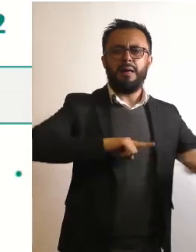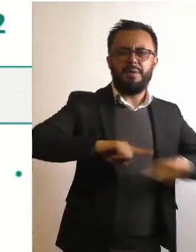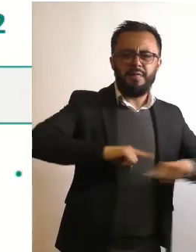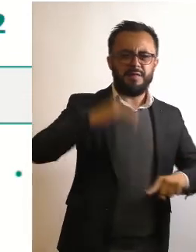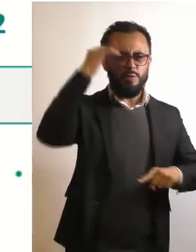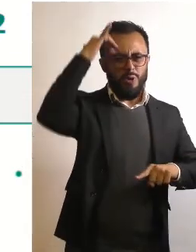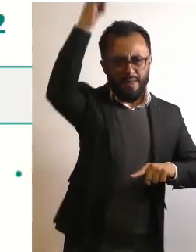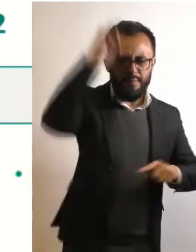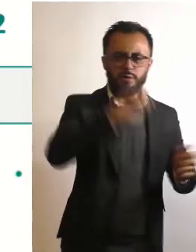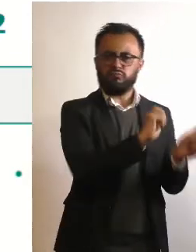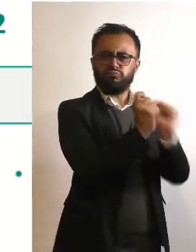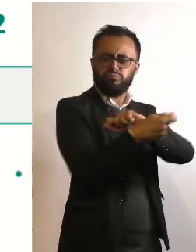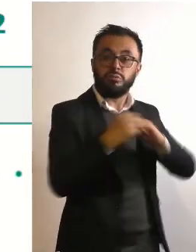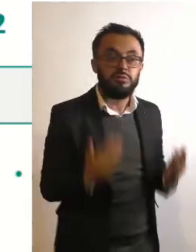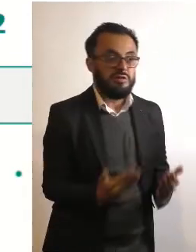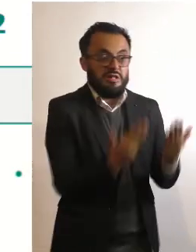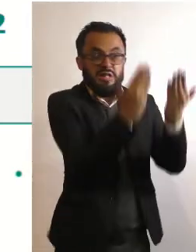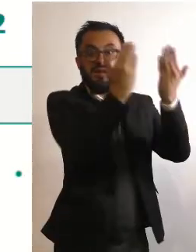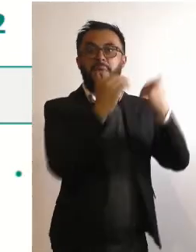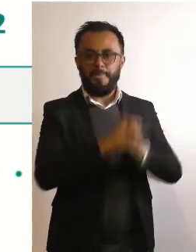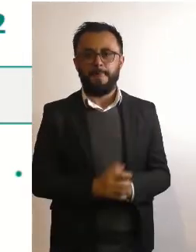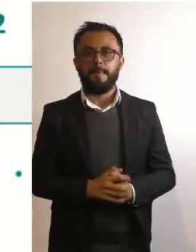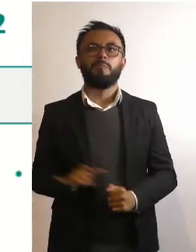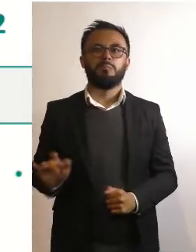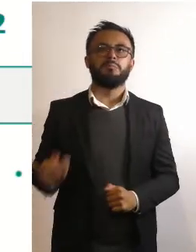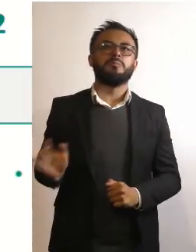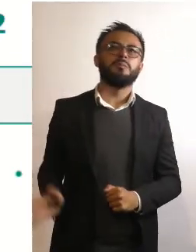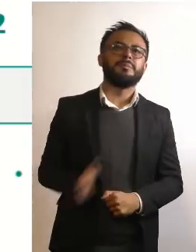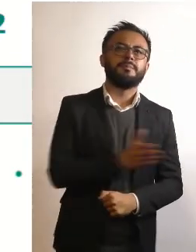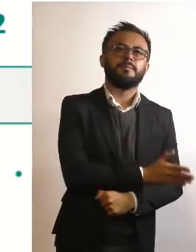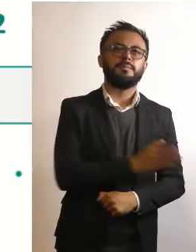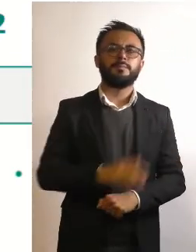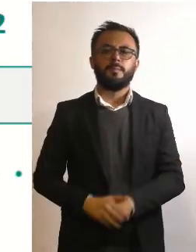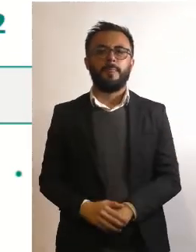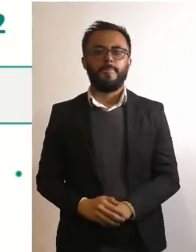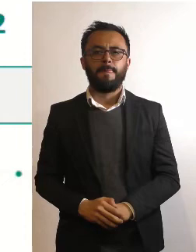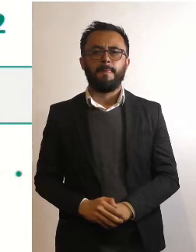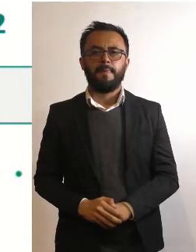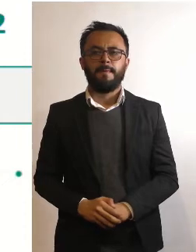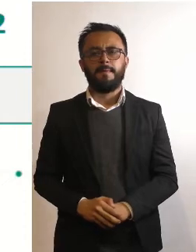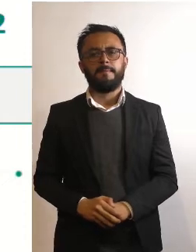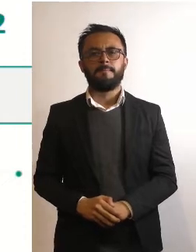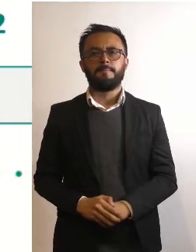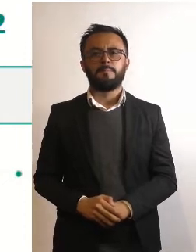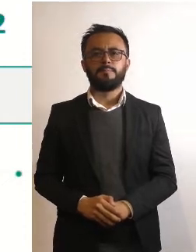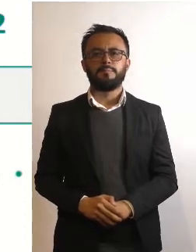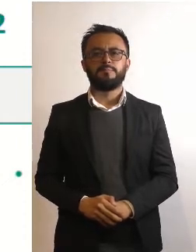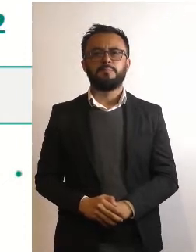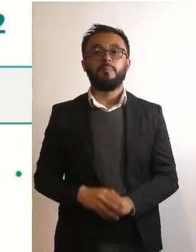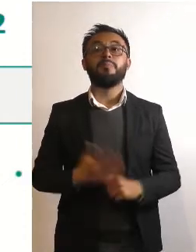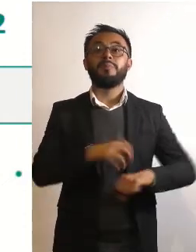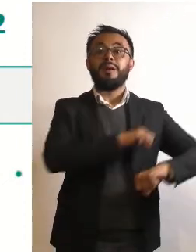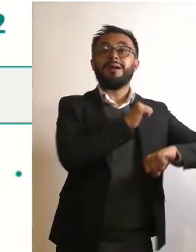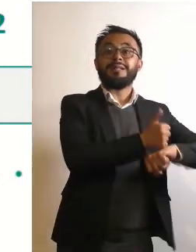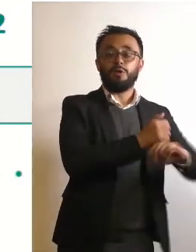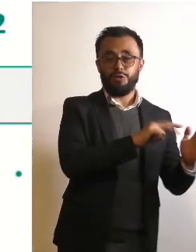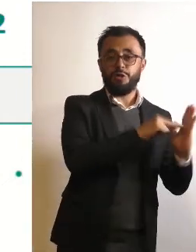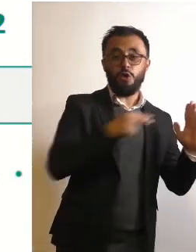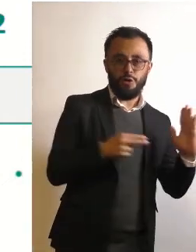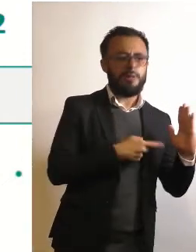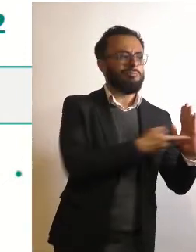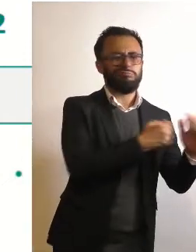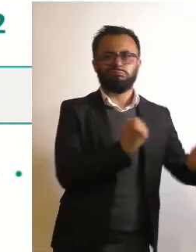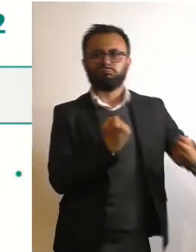Se apoyó desde la Dirección de Tecnología en la estructuración de las aulas multipropósito, de